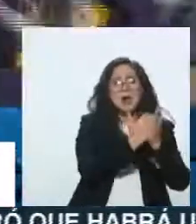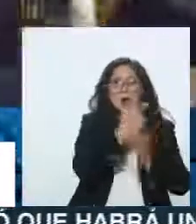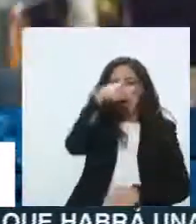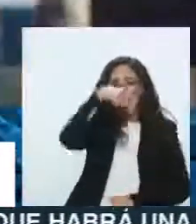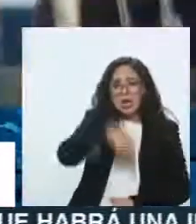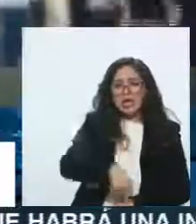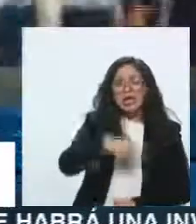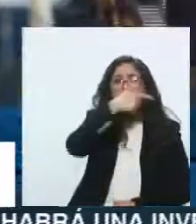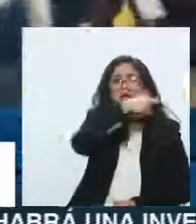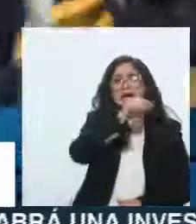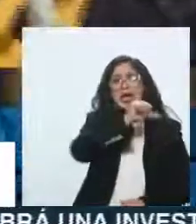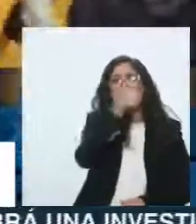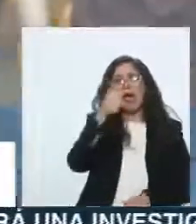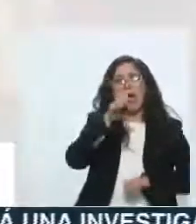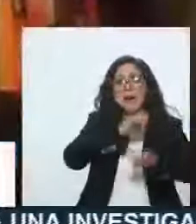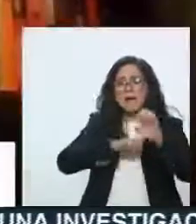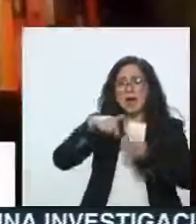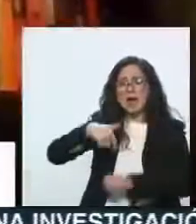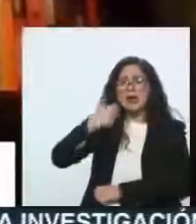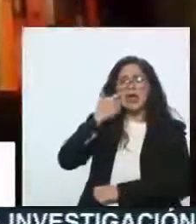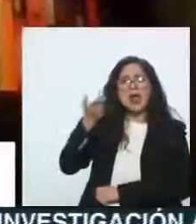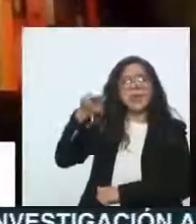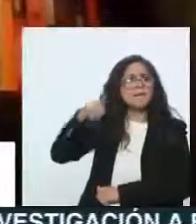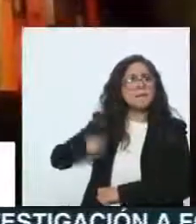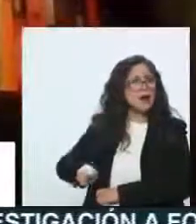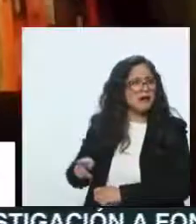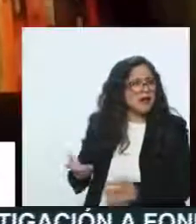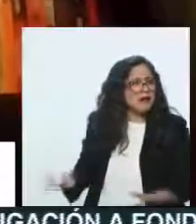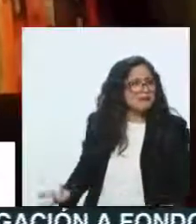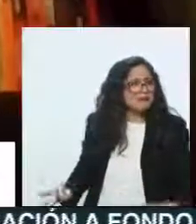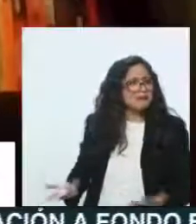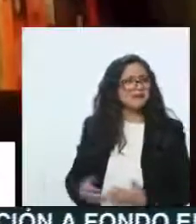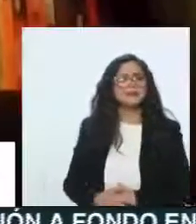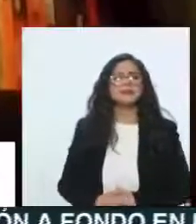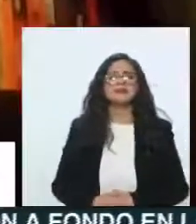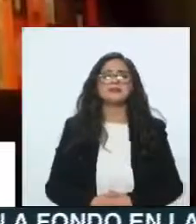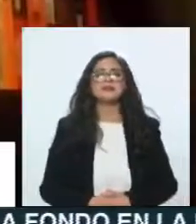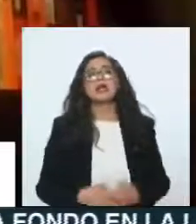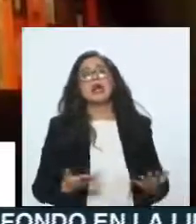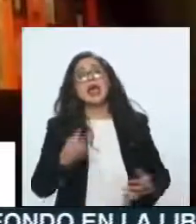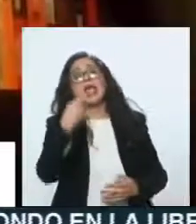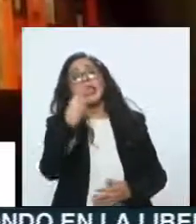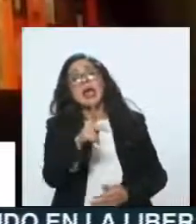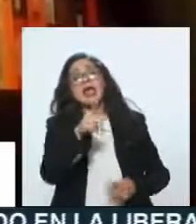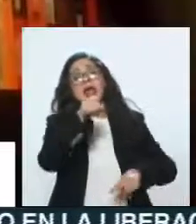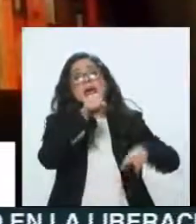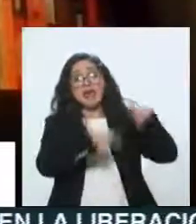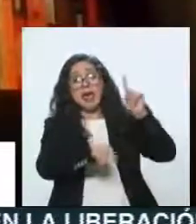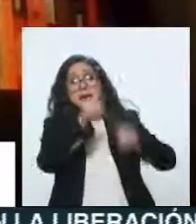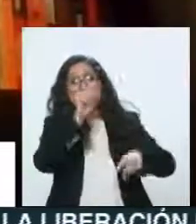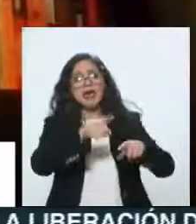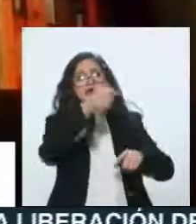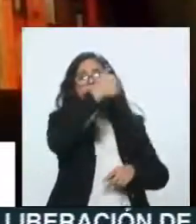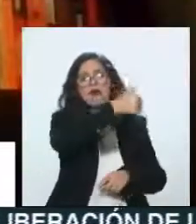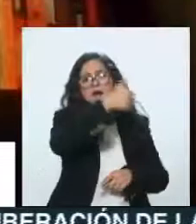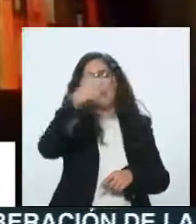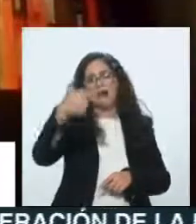orquesta? Pues en última instancia también es una cuestión de mercado, ¿no? Porque finalmente estas